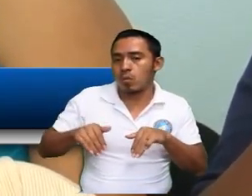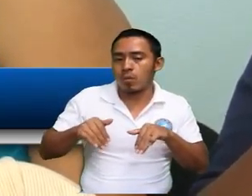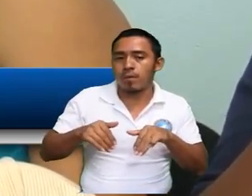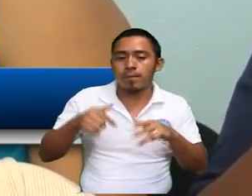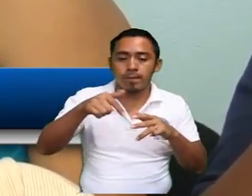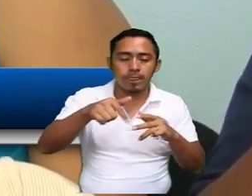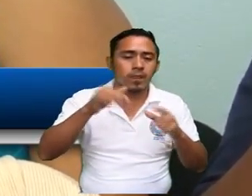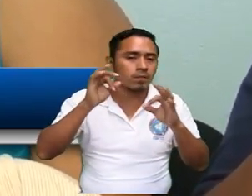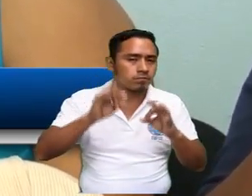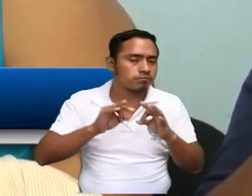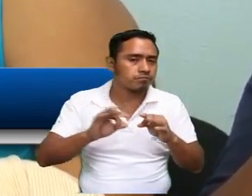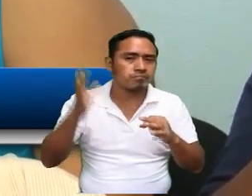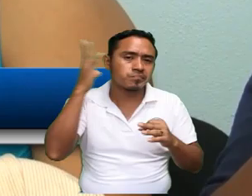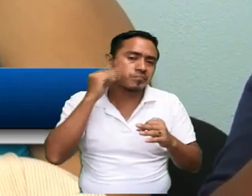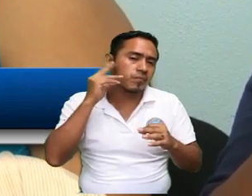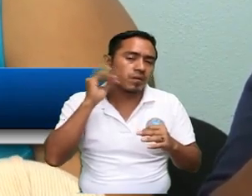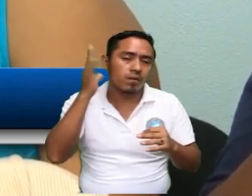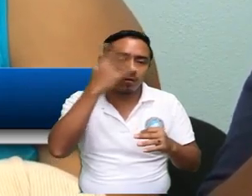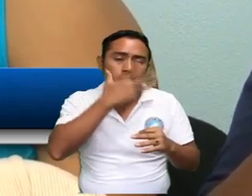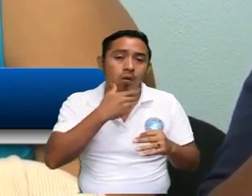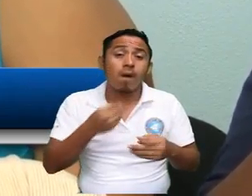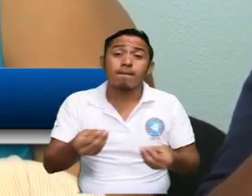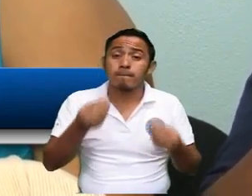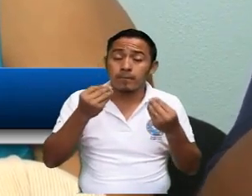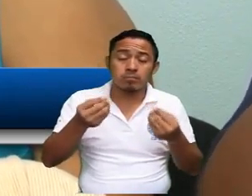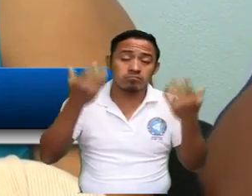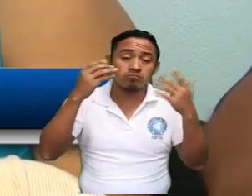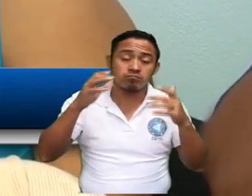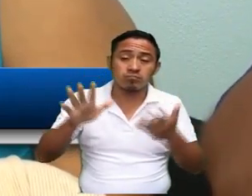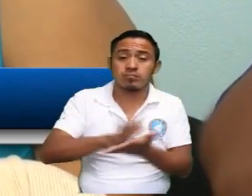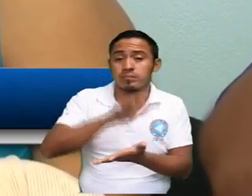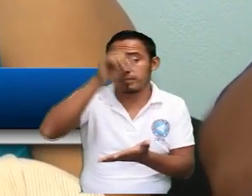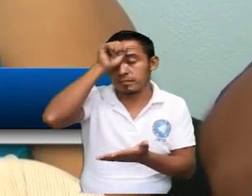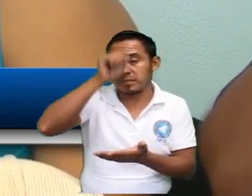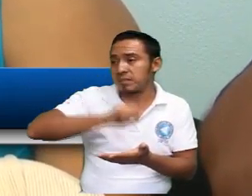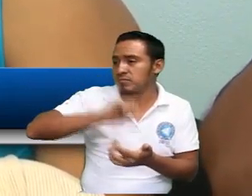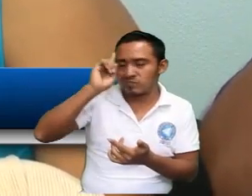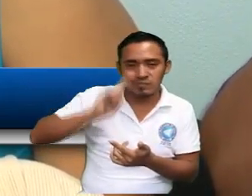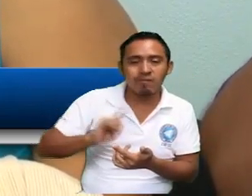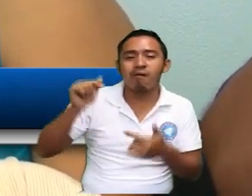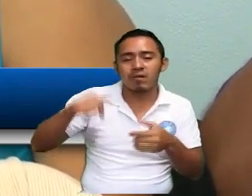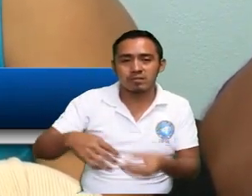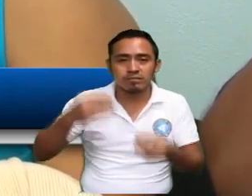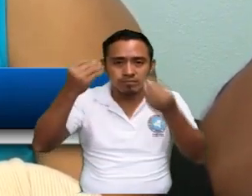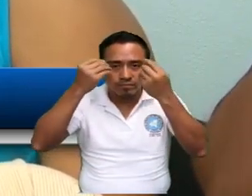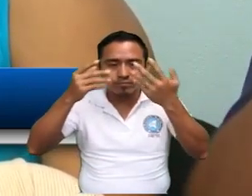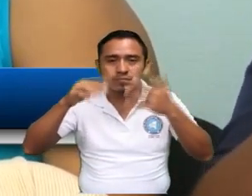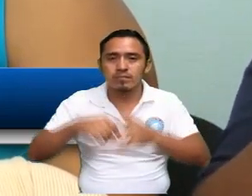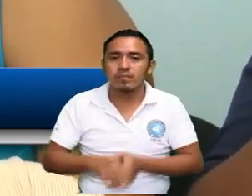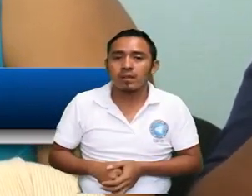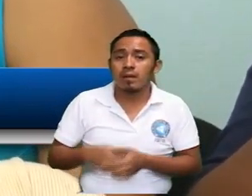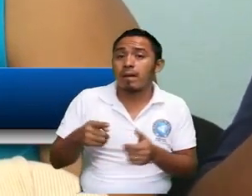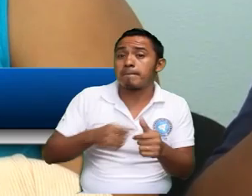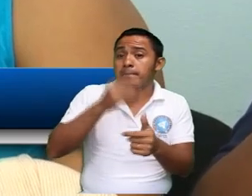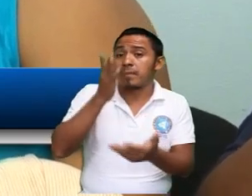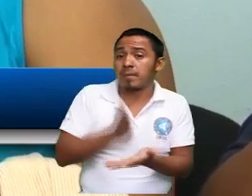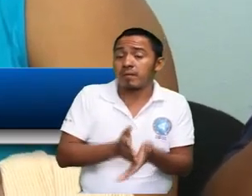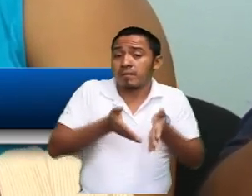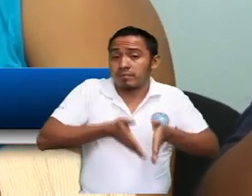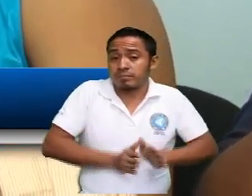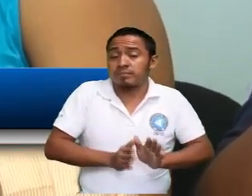una experiencia bonita porque uno aprende muchas cosas de lo que uno nunca sabe. Sí. ¿Y son tus primeros bebés? Mis primeros